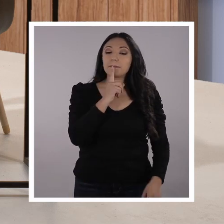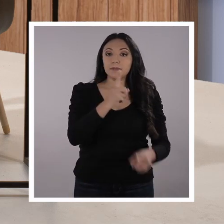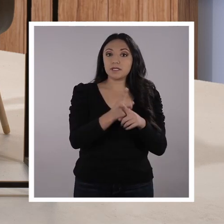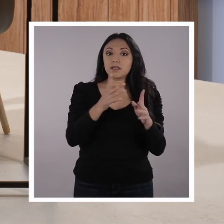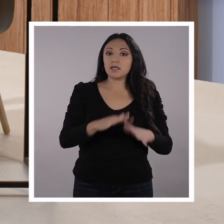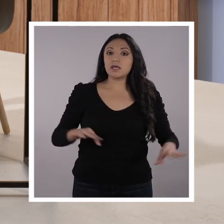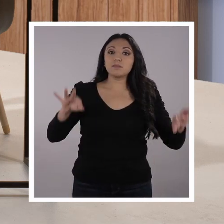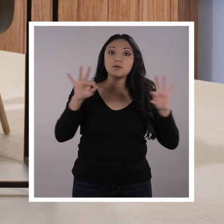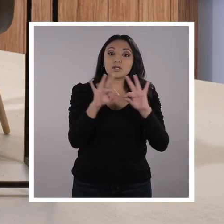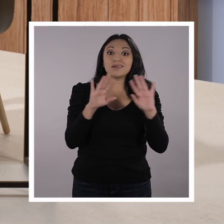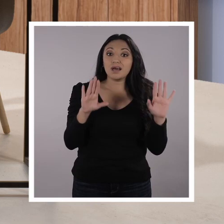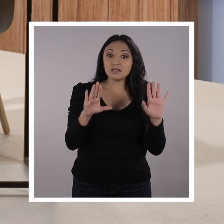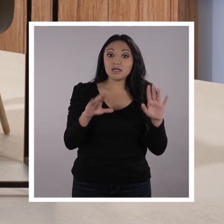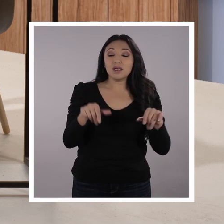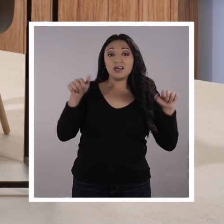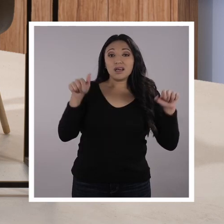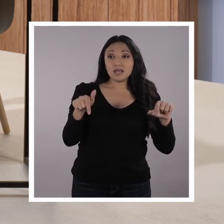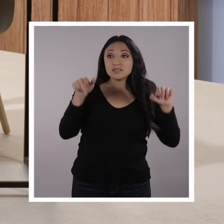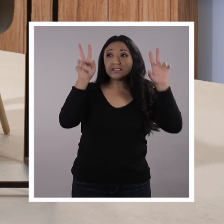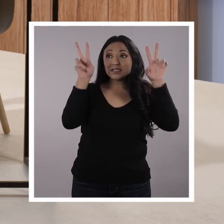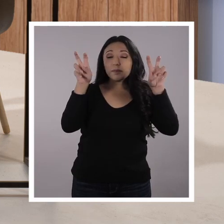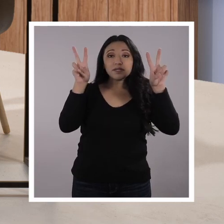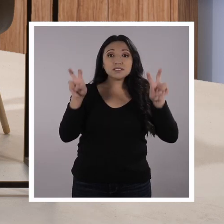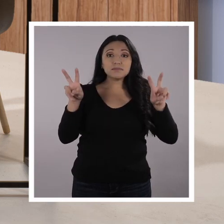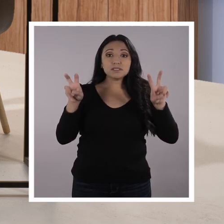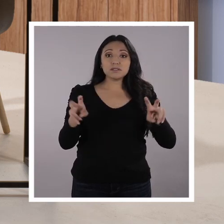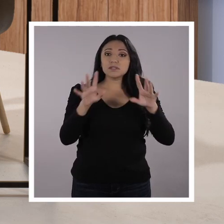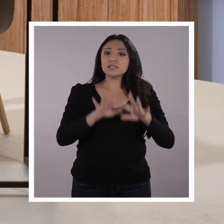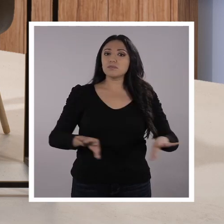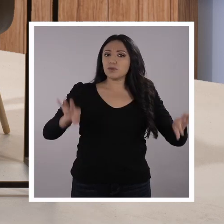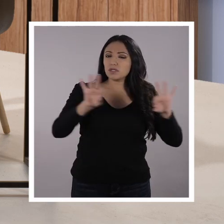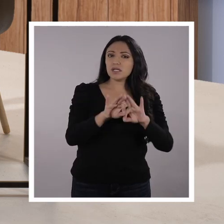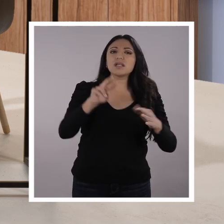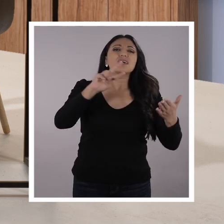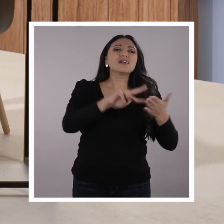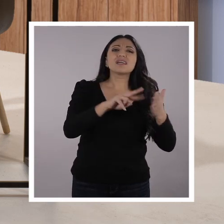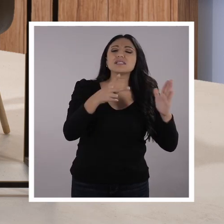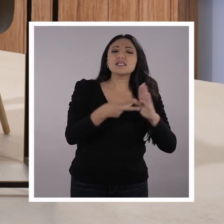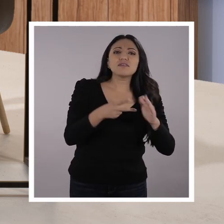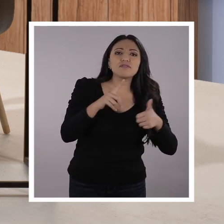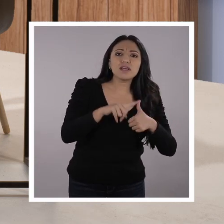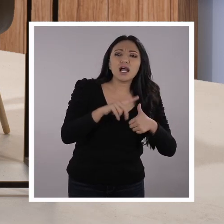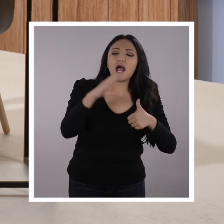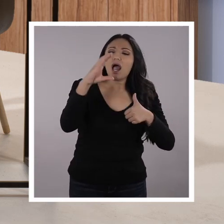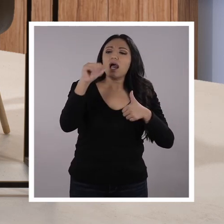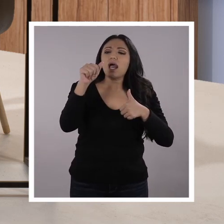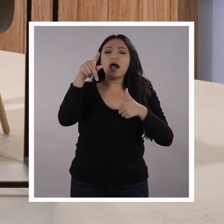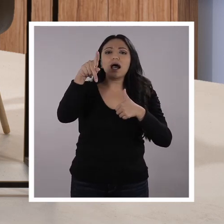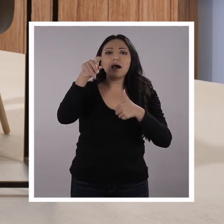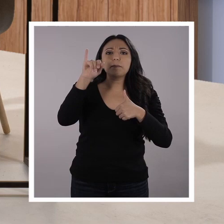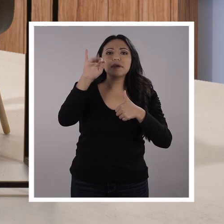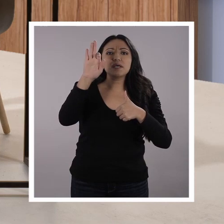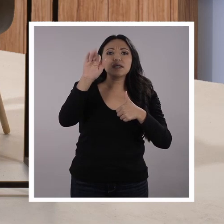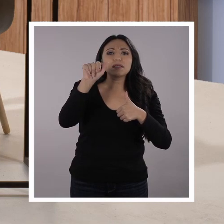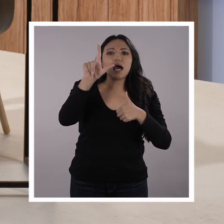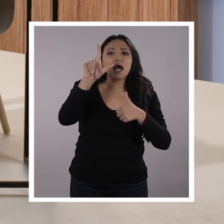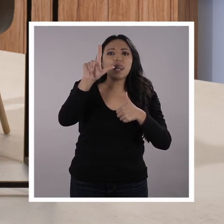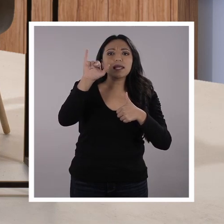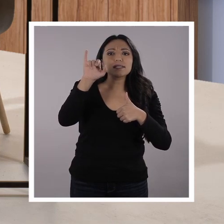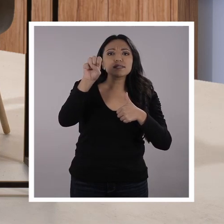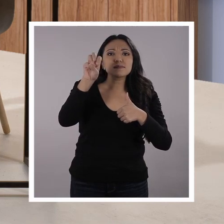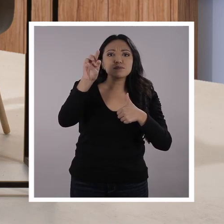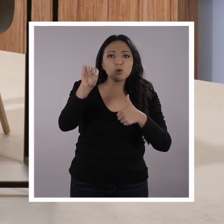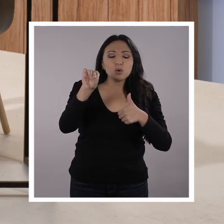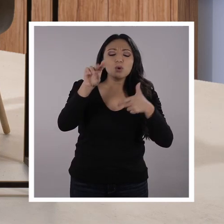importante que nos conectemos con estos contenidos. ¿Qué es el capitalismo? ¿Qué es el imperialismo? Es lo que hemos tratado el día de hoy. Además, hemos